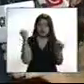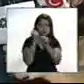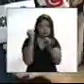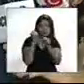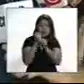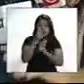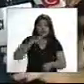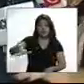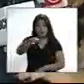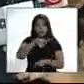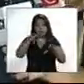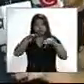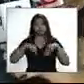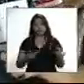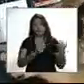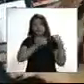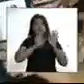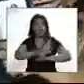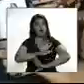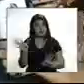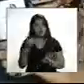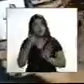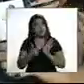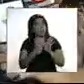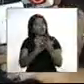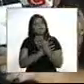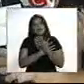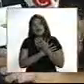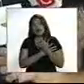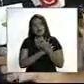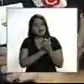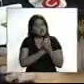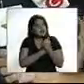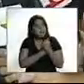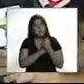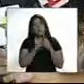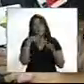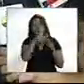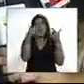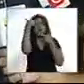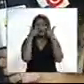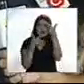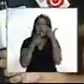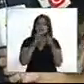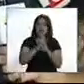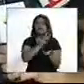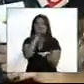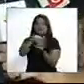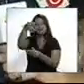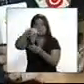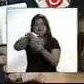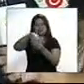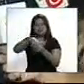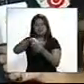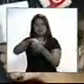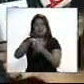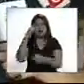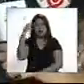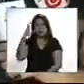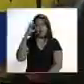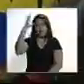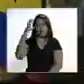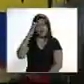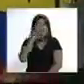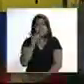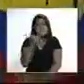y el pueblo lo ha asumido. La mejor muestra de cariño por Chávez es participar. La mejor muestra de cariño por Chávez es la conciencia. Y